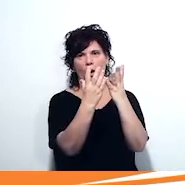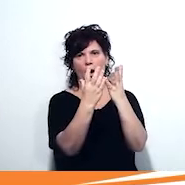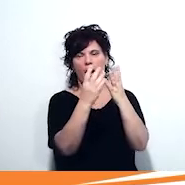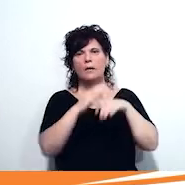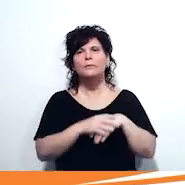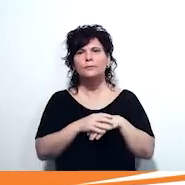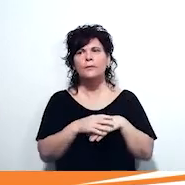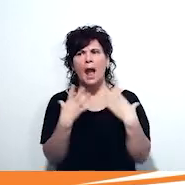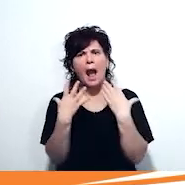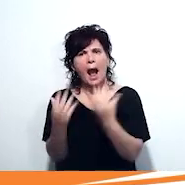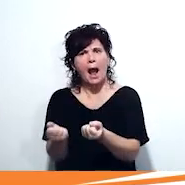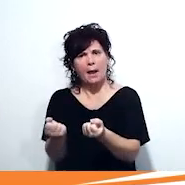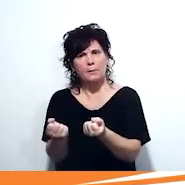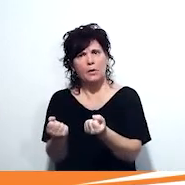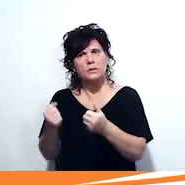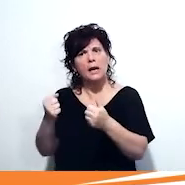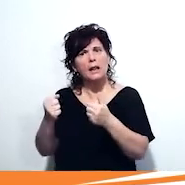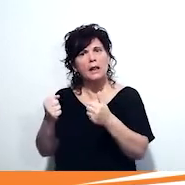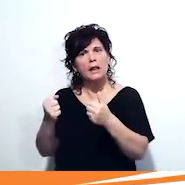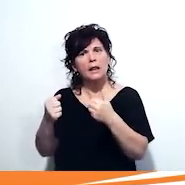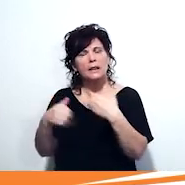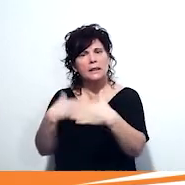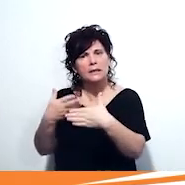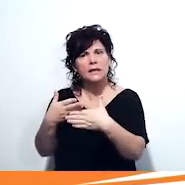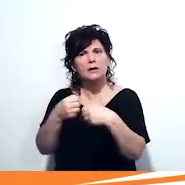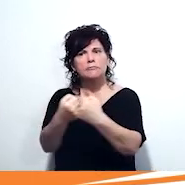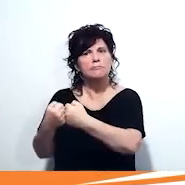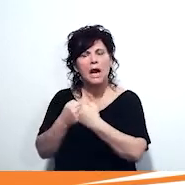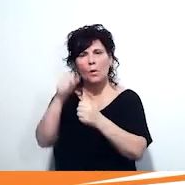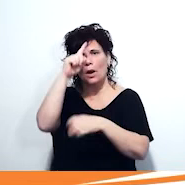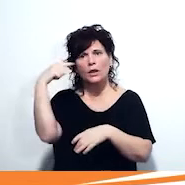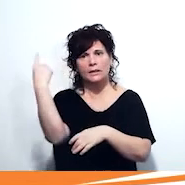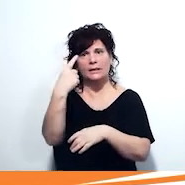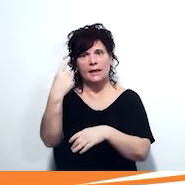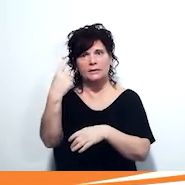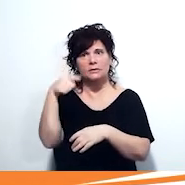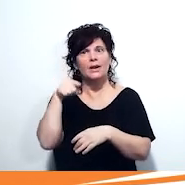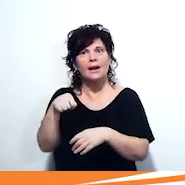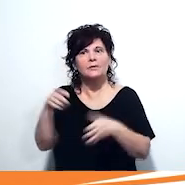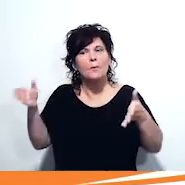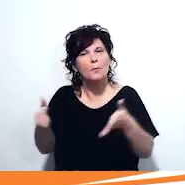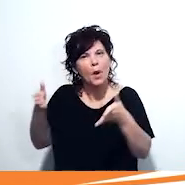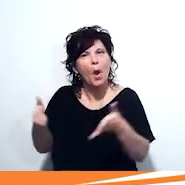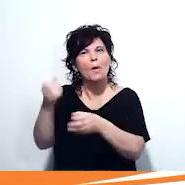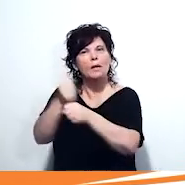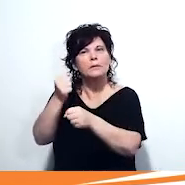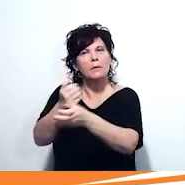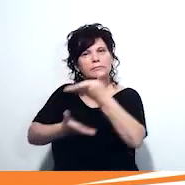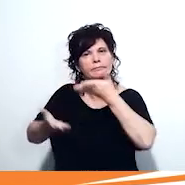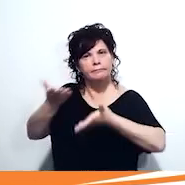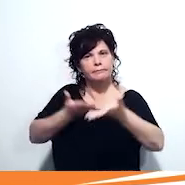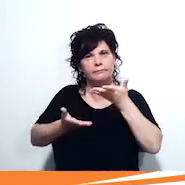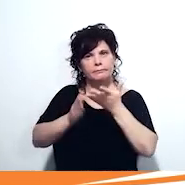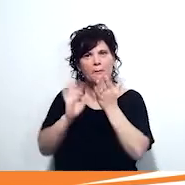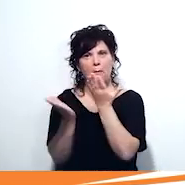sigue diciendo? Apoyar el desarrollo de acuerdos internacionales, como les dije, lo de Mercosur, que promuevan la interoperabilidad entre los marcos de